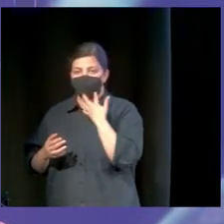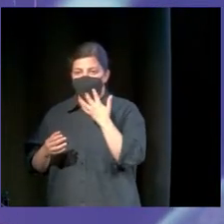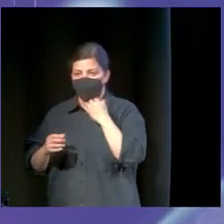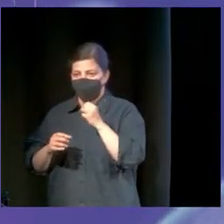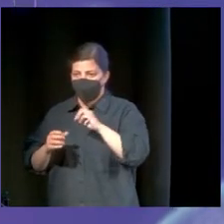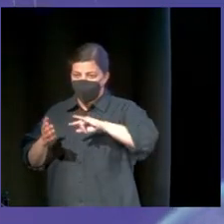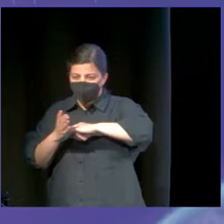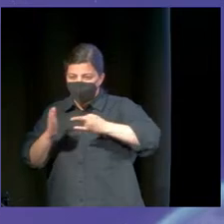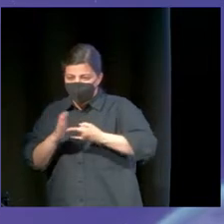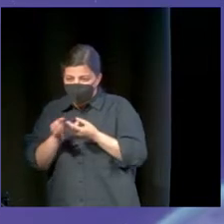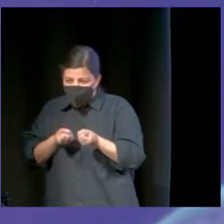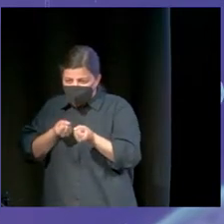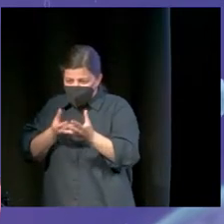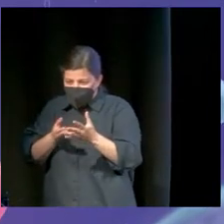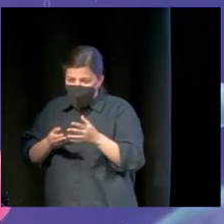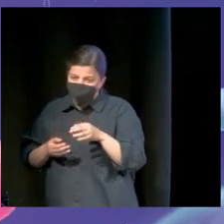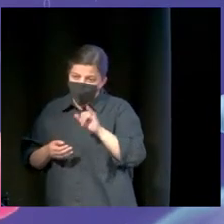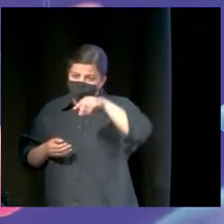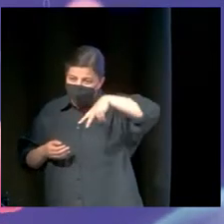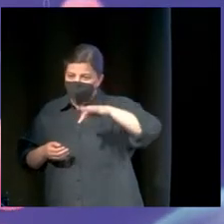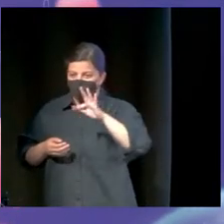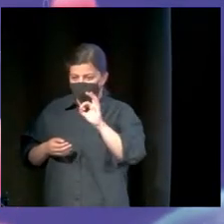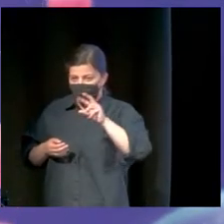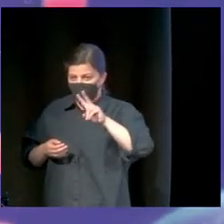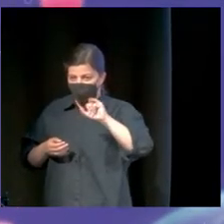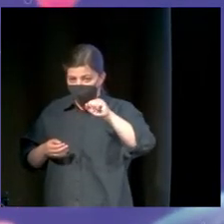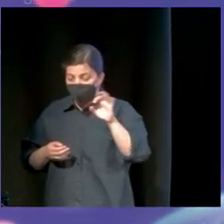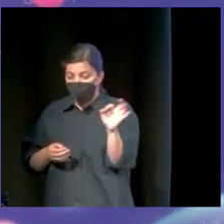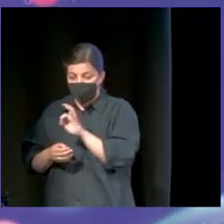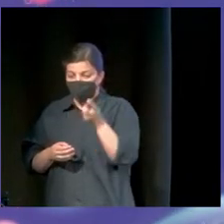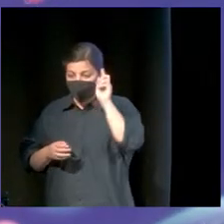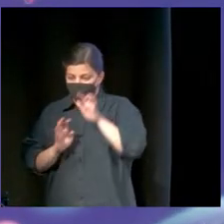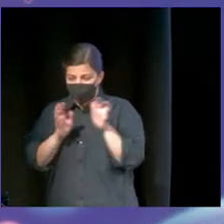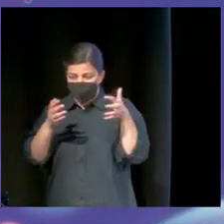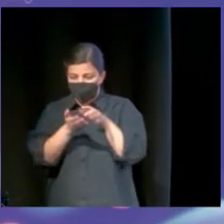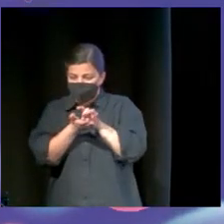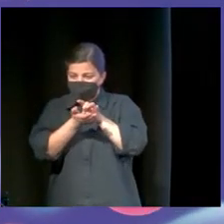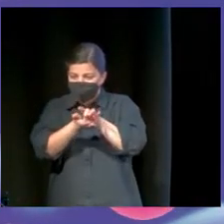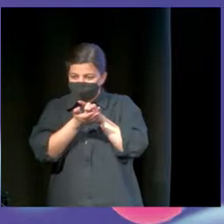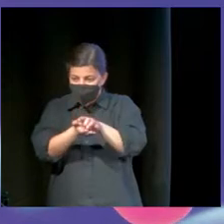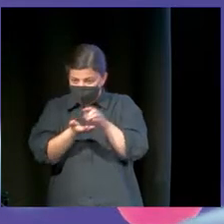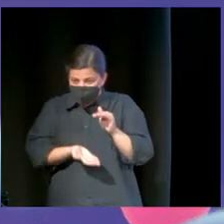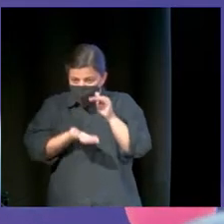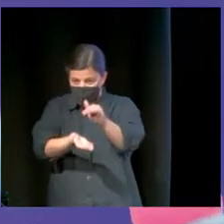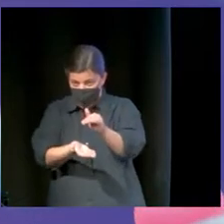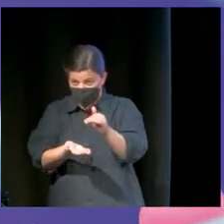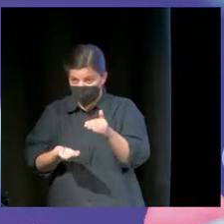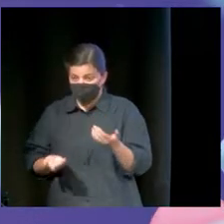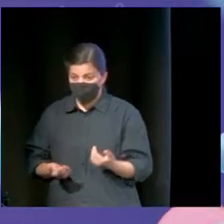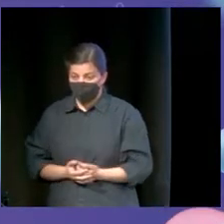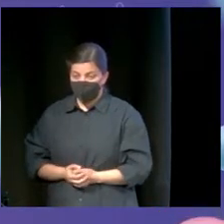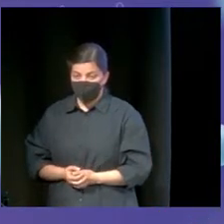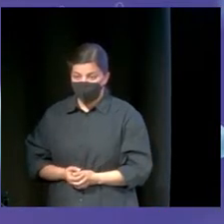de info vía o nos llegamos a convertir en internet internet service provider un proveedor de servicios de internet